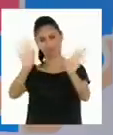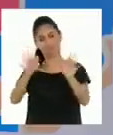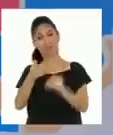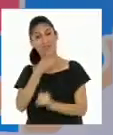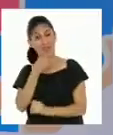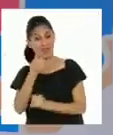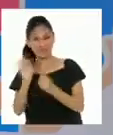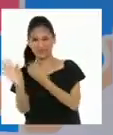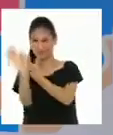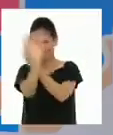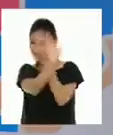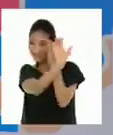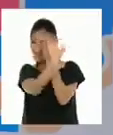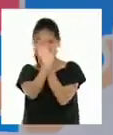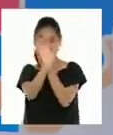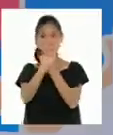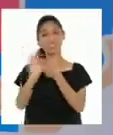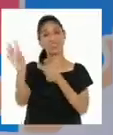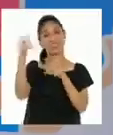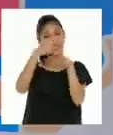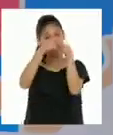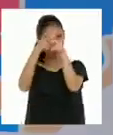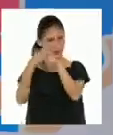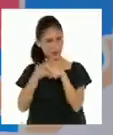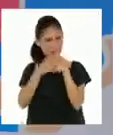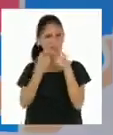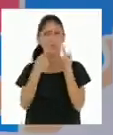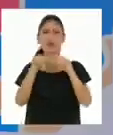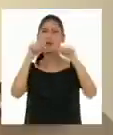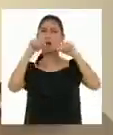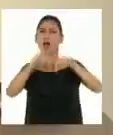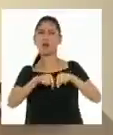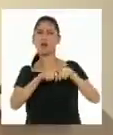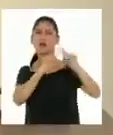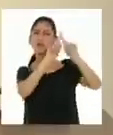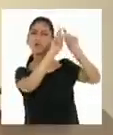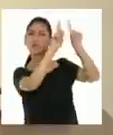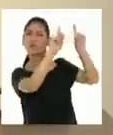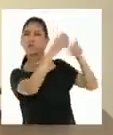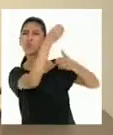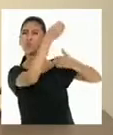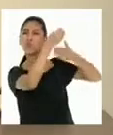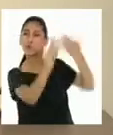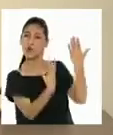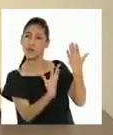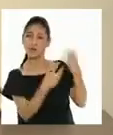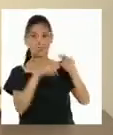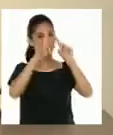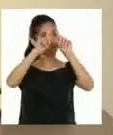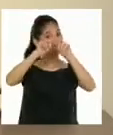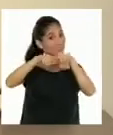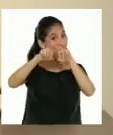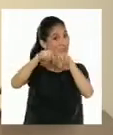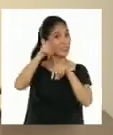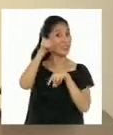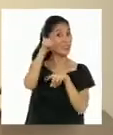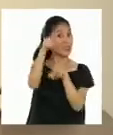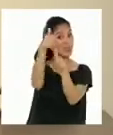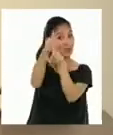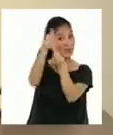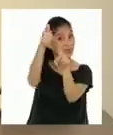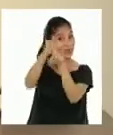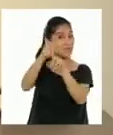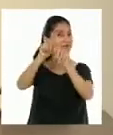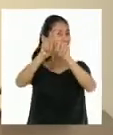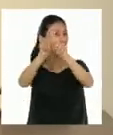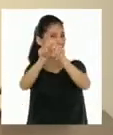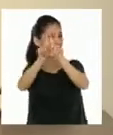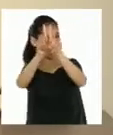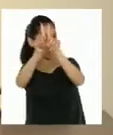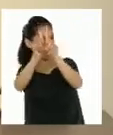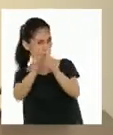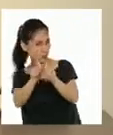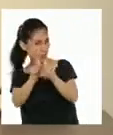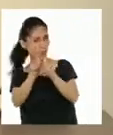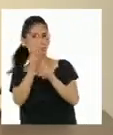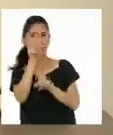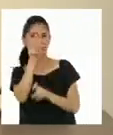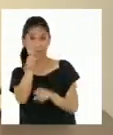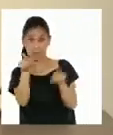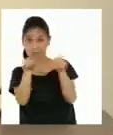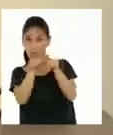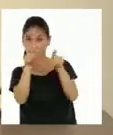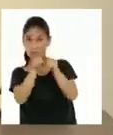¿Cuántas encuestas debo aplicar para mi investigación? Eso depende de tu pregunta de investigación y de la población de